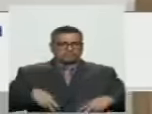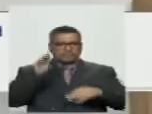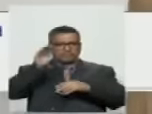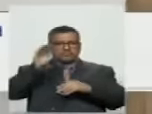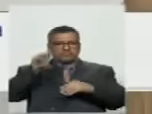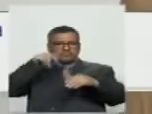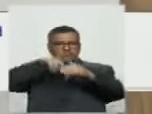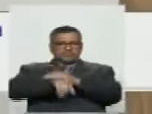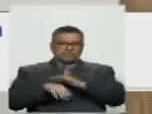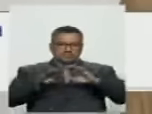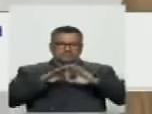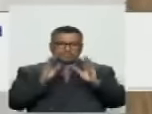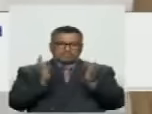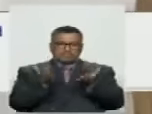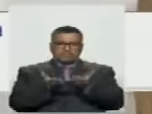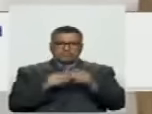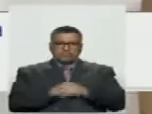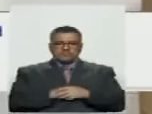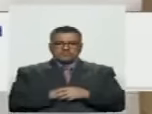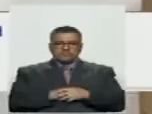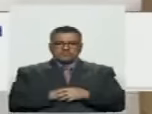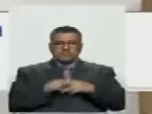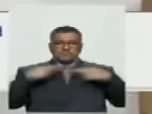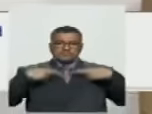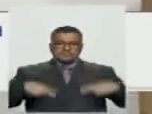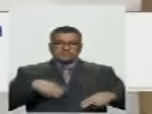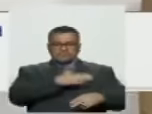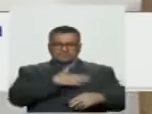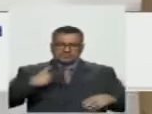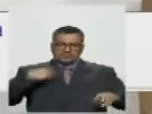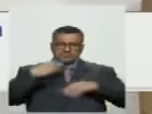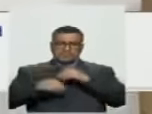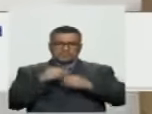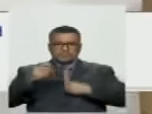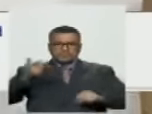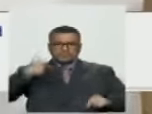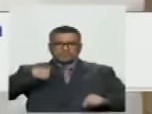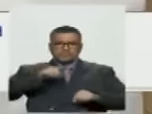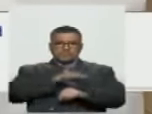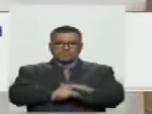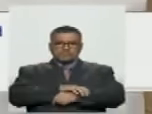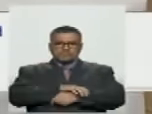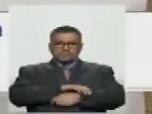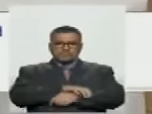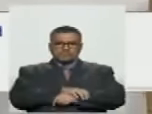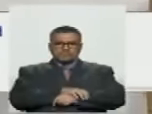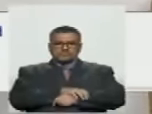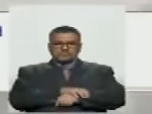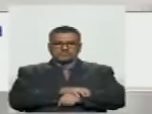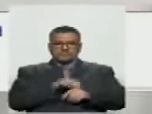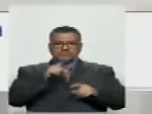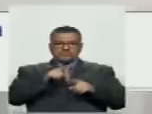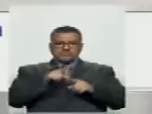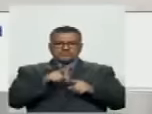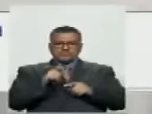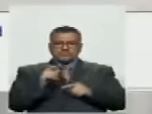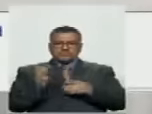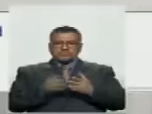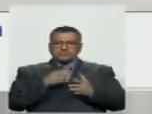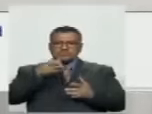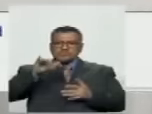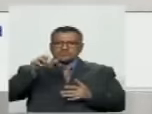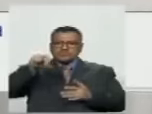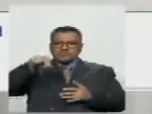dentro del planeta, a la vida que queremos llevar, que queremos tener. Hay un autor,